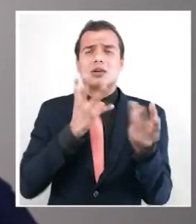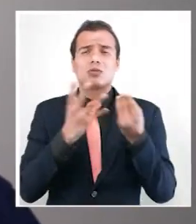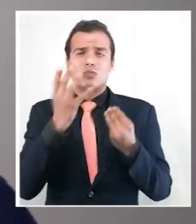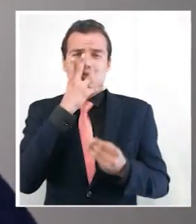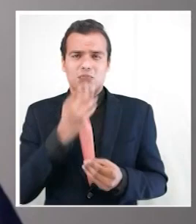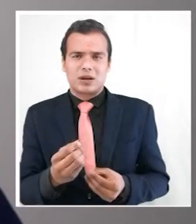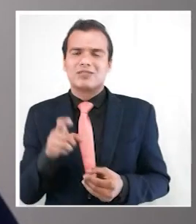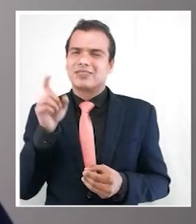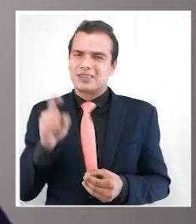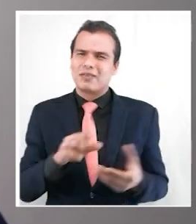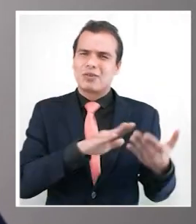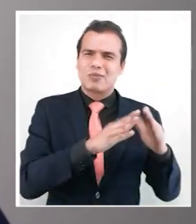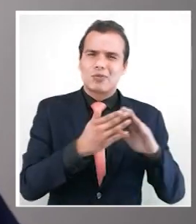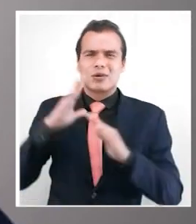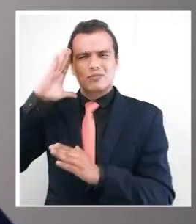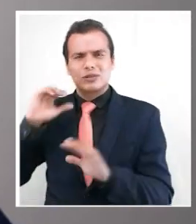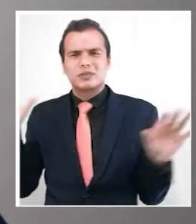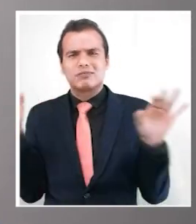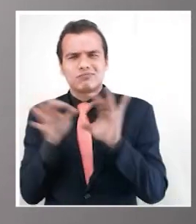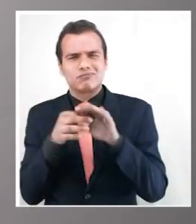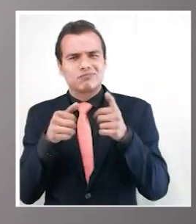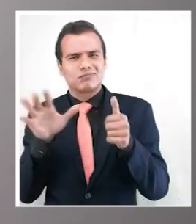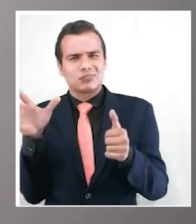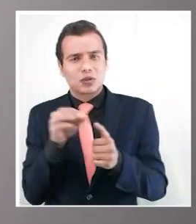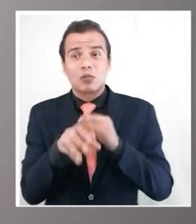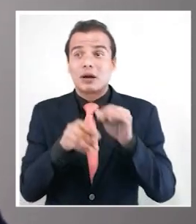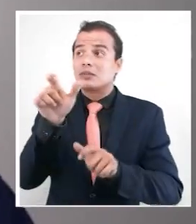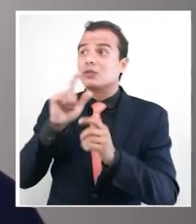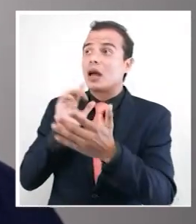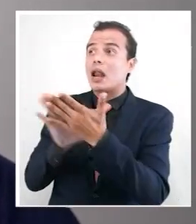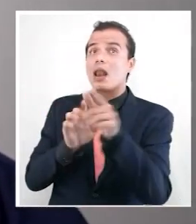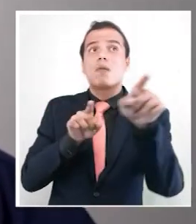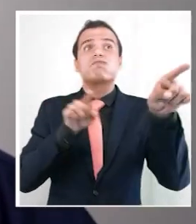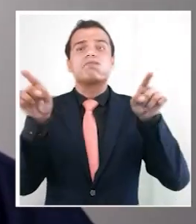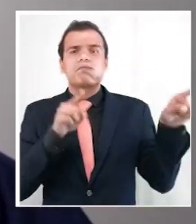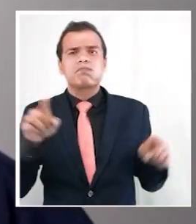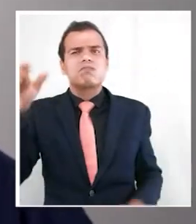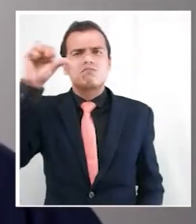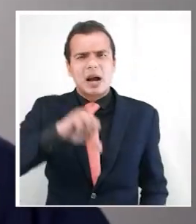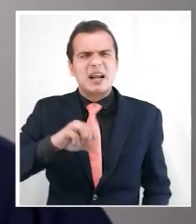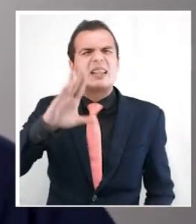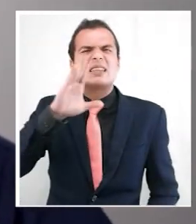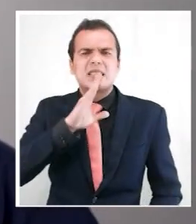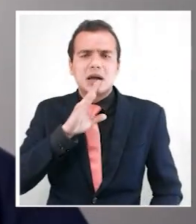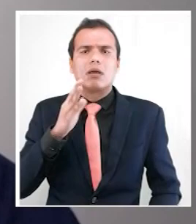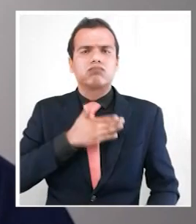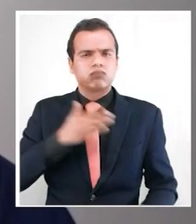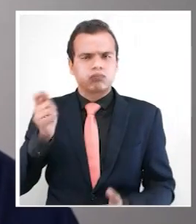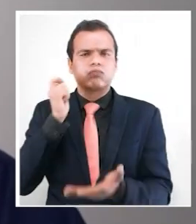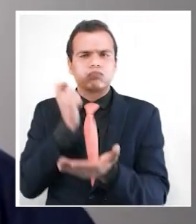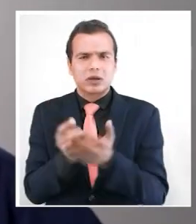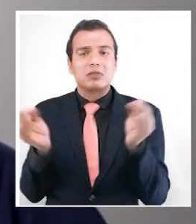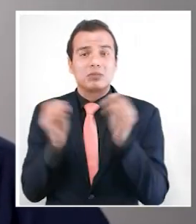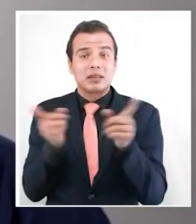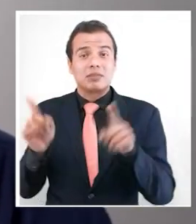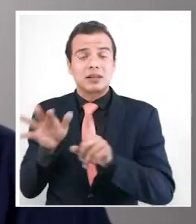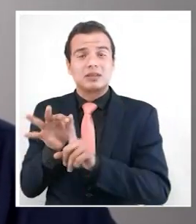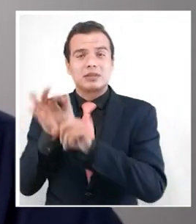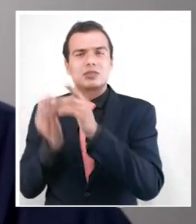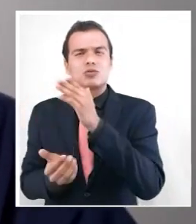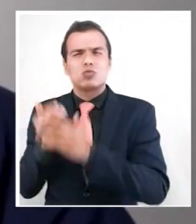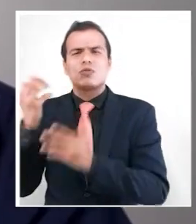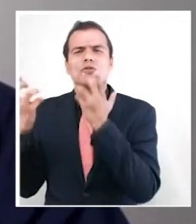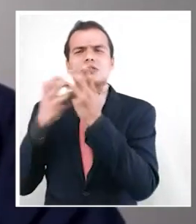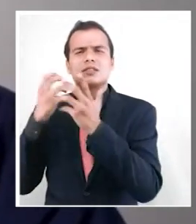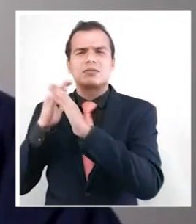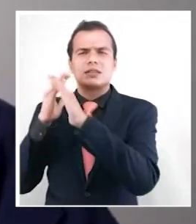que hoy en día vuelvan a ser amigos. Vamos a pagar por información, pero también alterno a ese, vamos a crear el SICE, Sistema